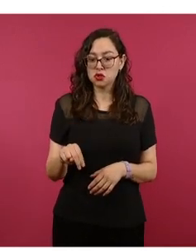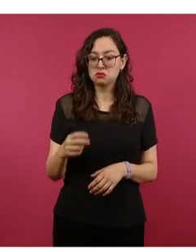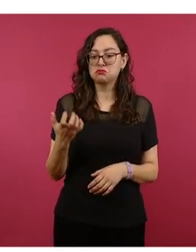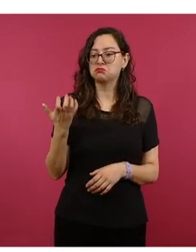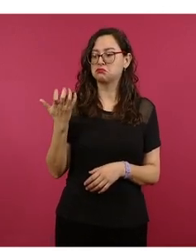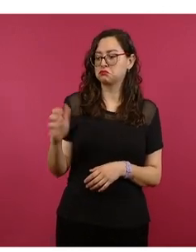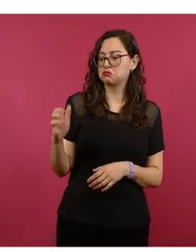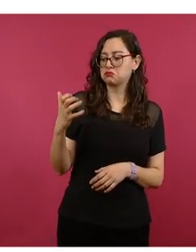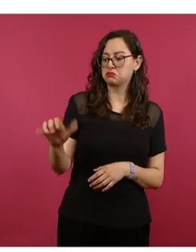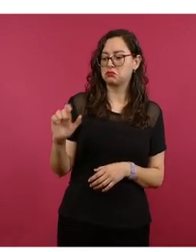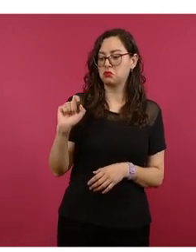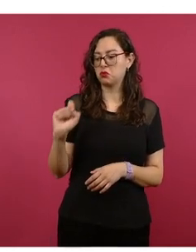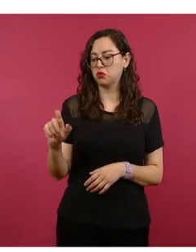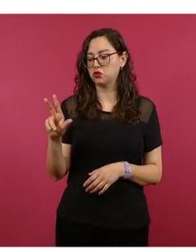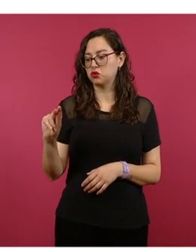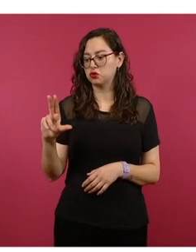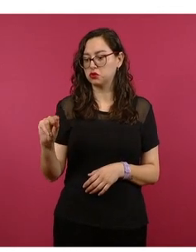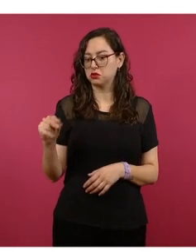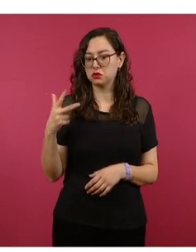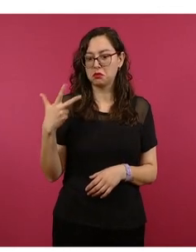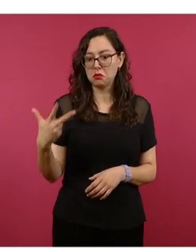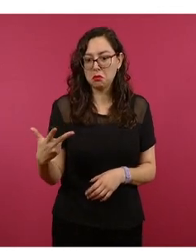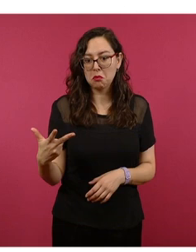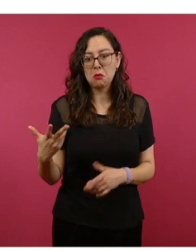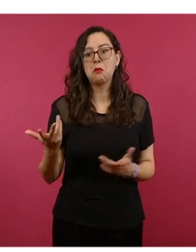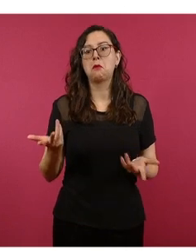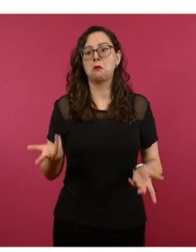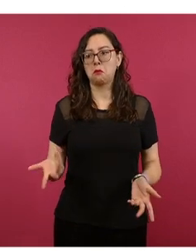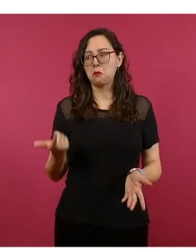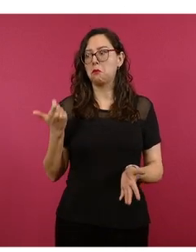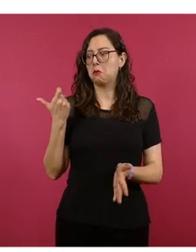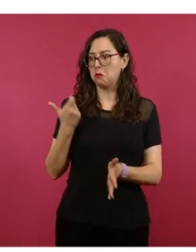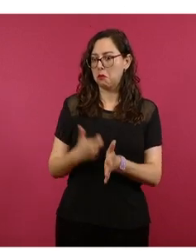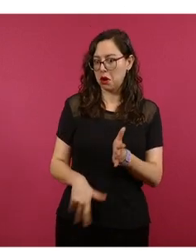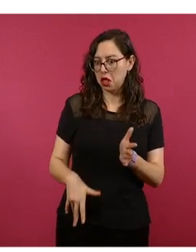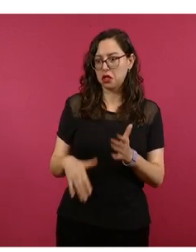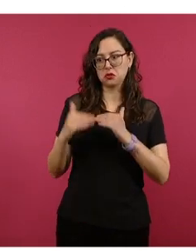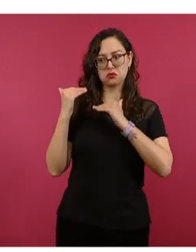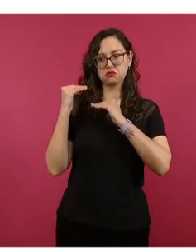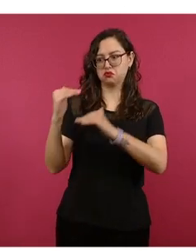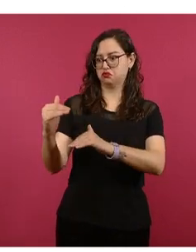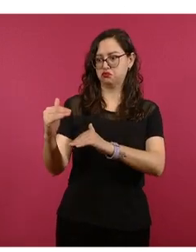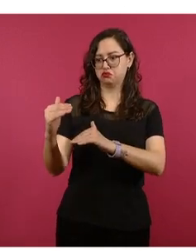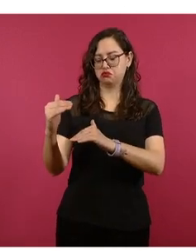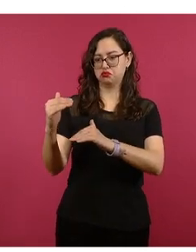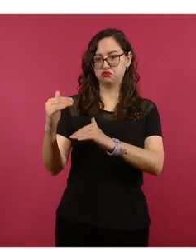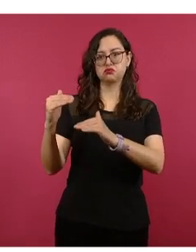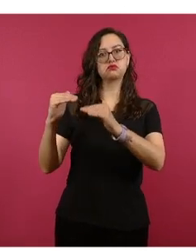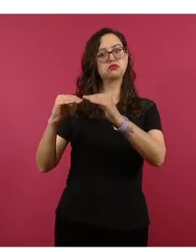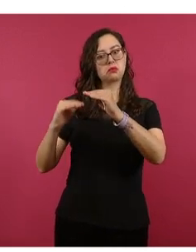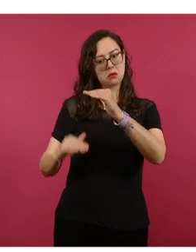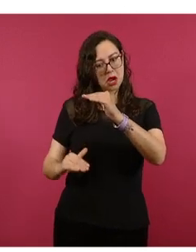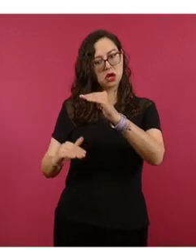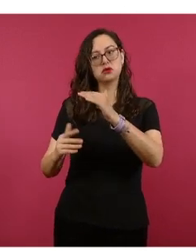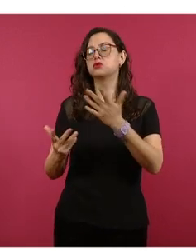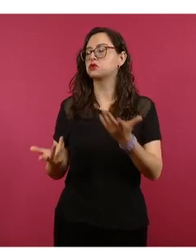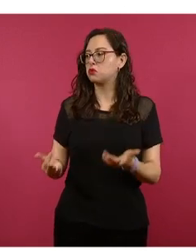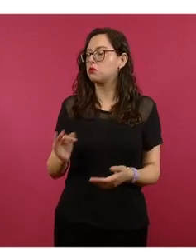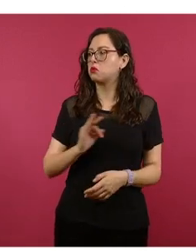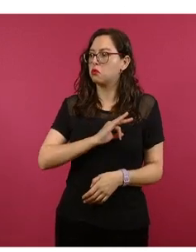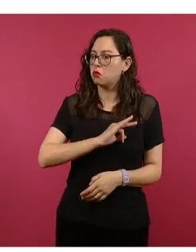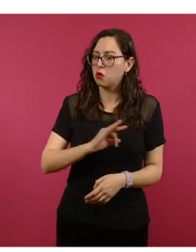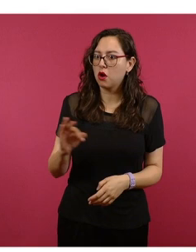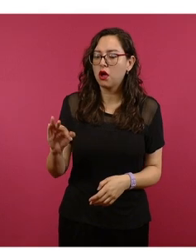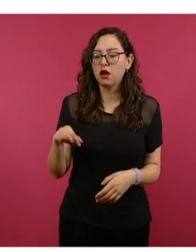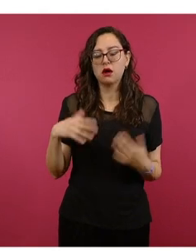88 centavos. Casos similares donde no solamente no se excede del precio máximo de su respectiva región, sino que inclusive están